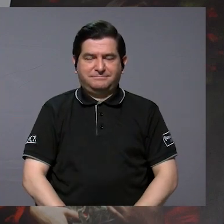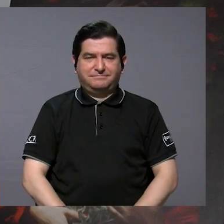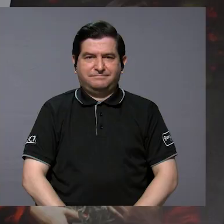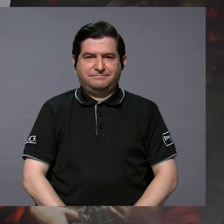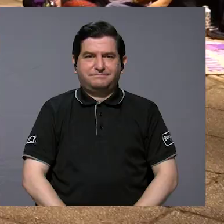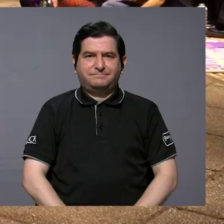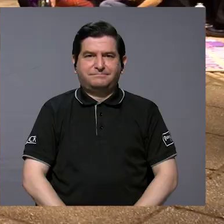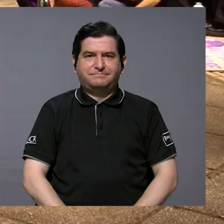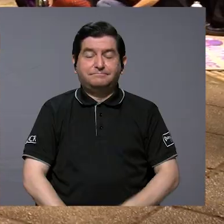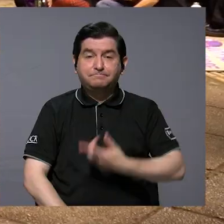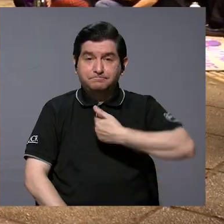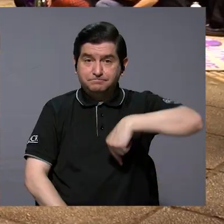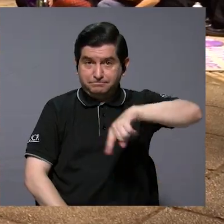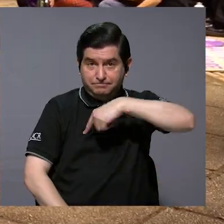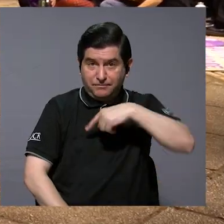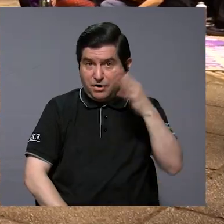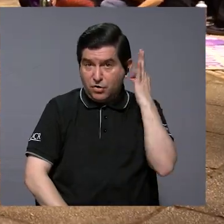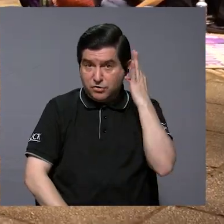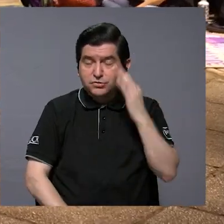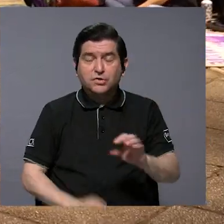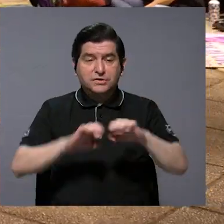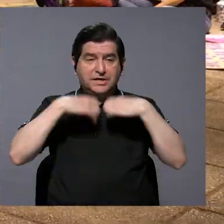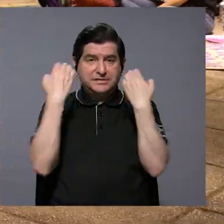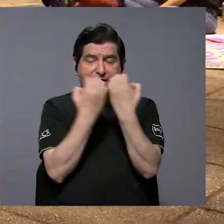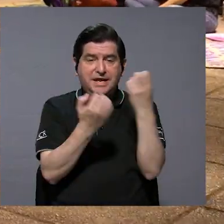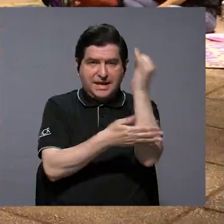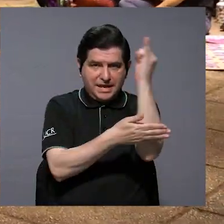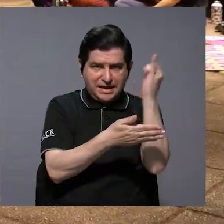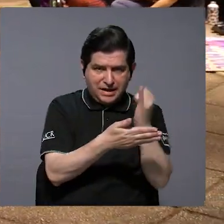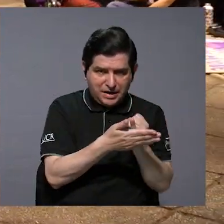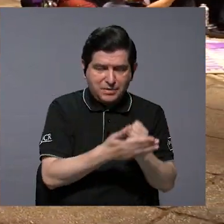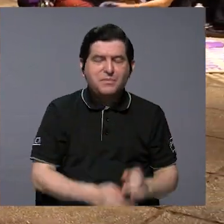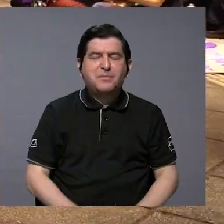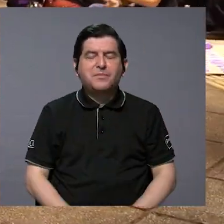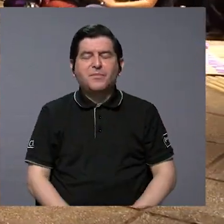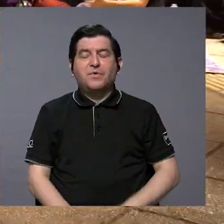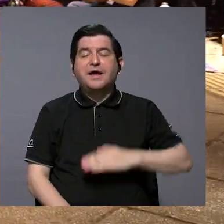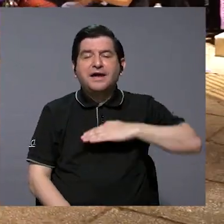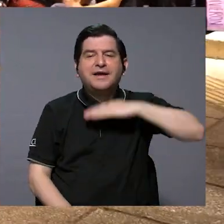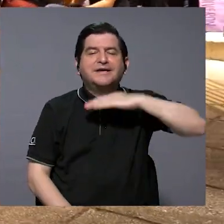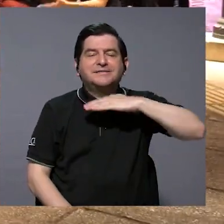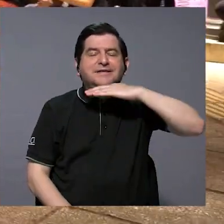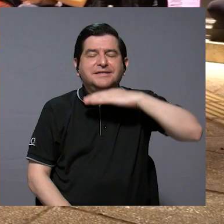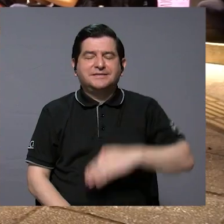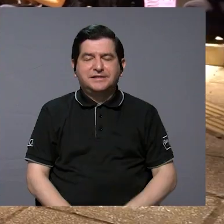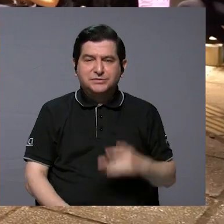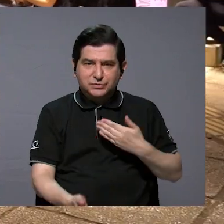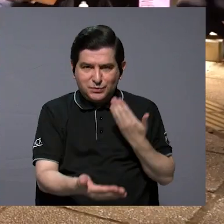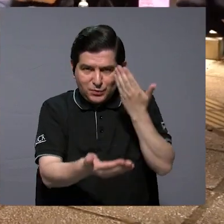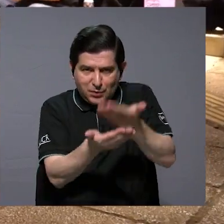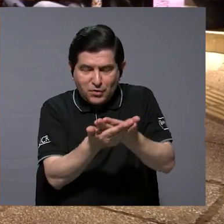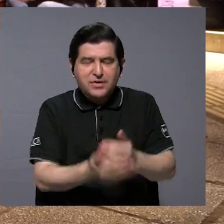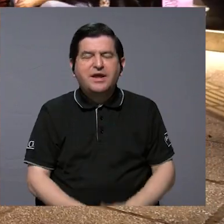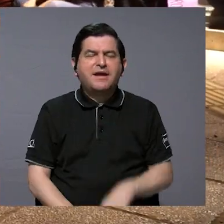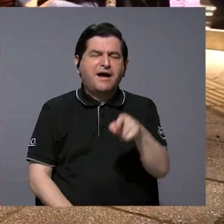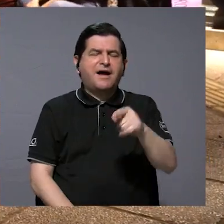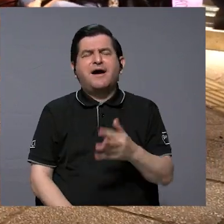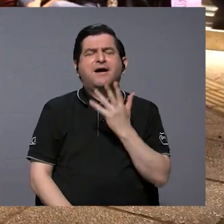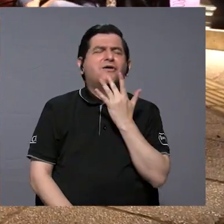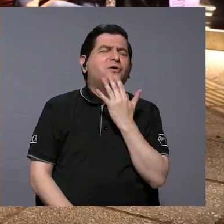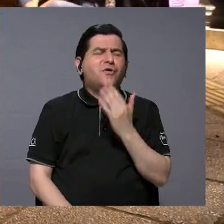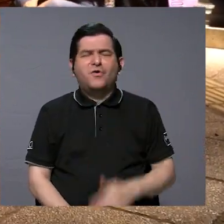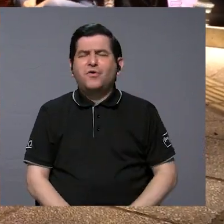más atractivas. Entonces, nosotras dentro del equipo de las artes, dentro de nuestra colectiva, siempre nos proponemos que